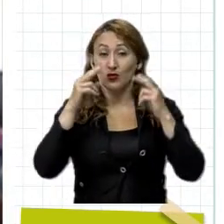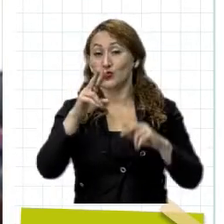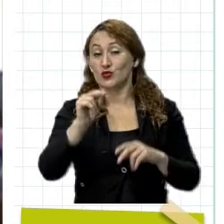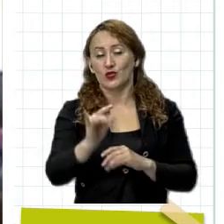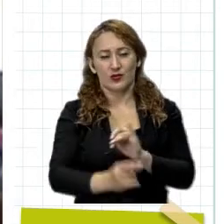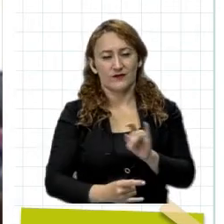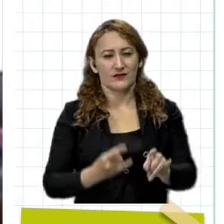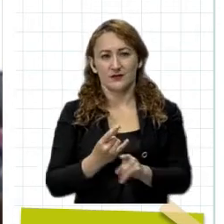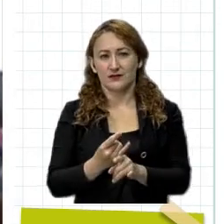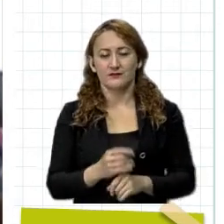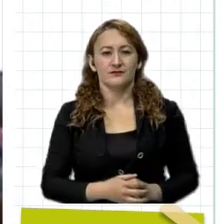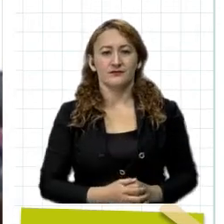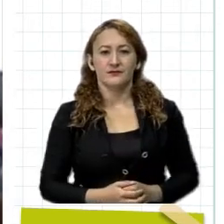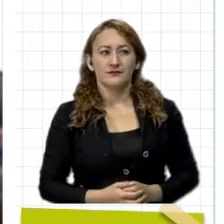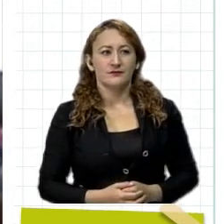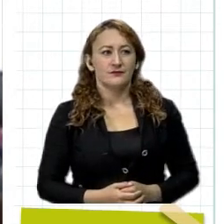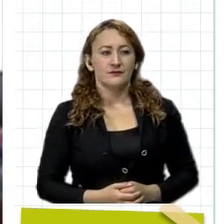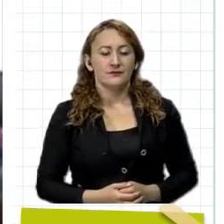universales.